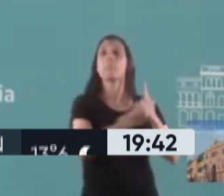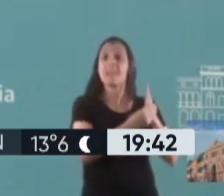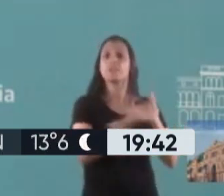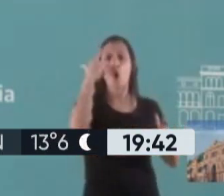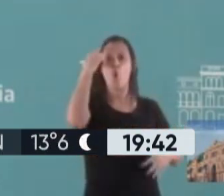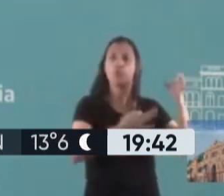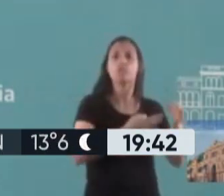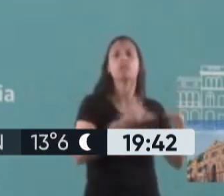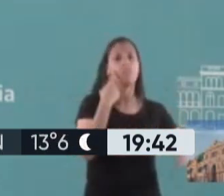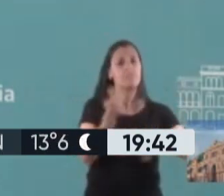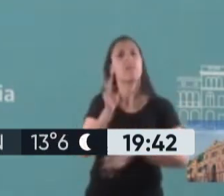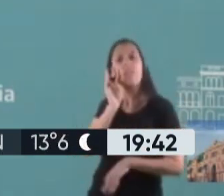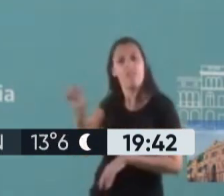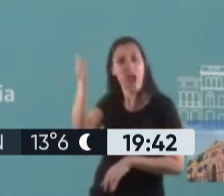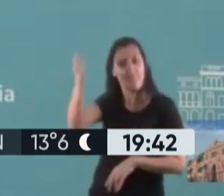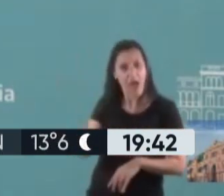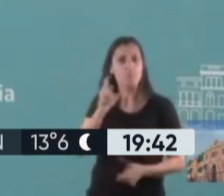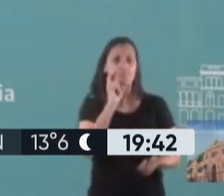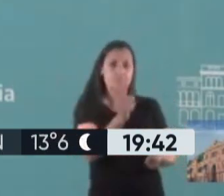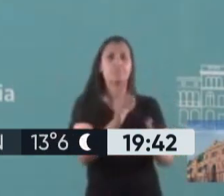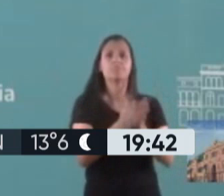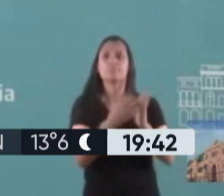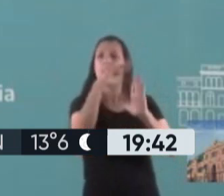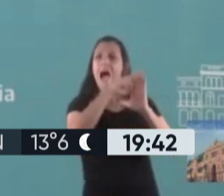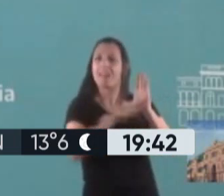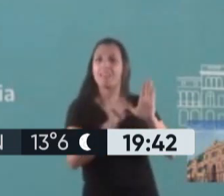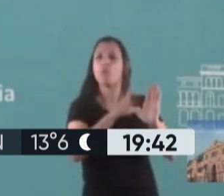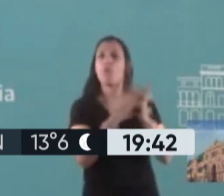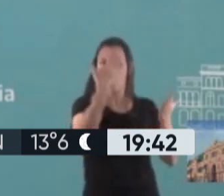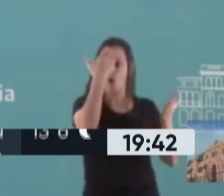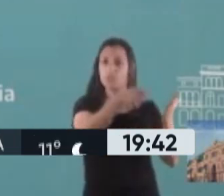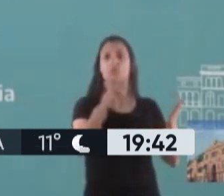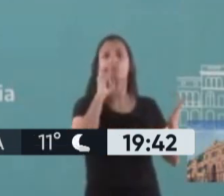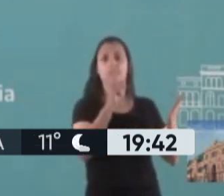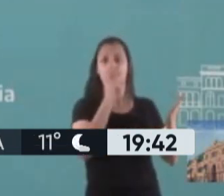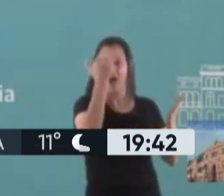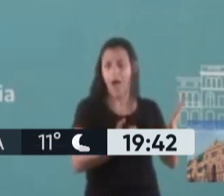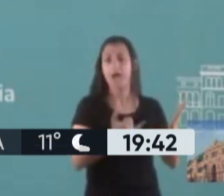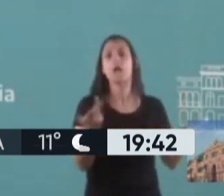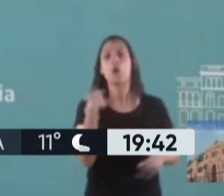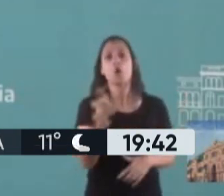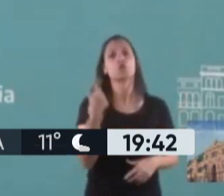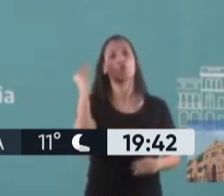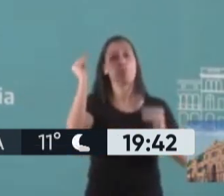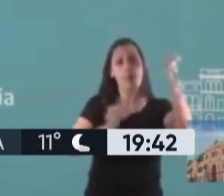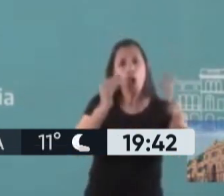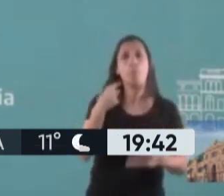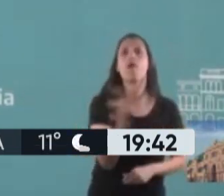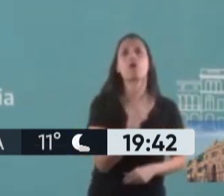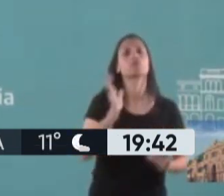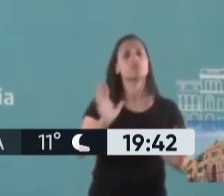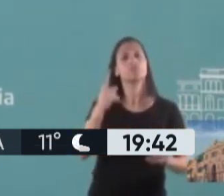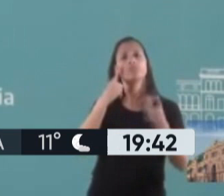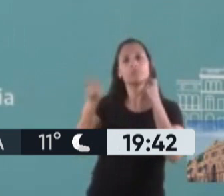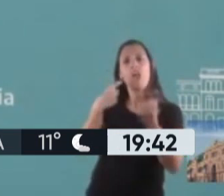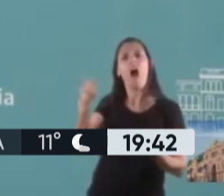plantear si existe inconstitucionalidad en los artículos cuestionados de la Constitución Nacional. Así que con mucha preocupación seguimos esa